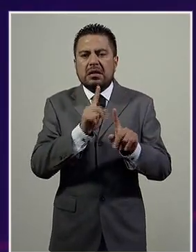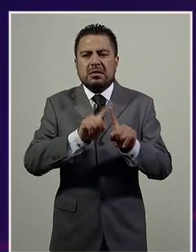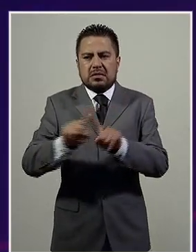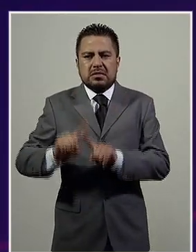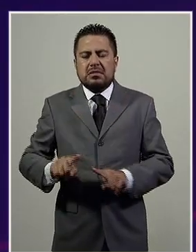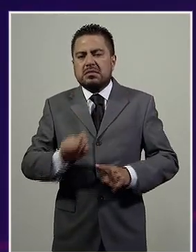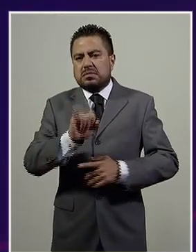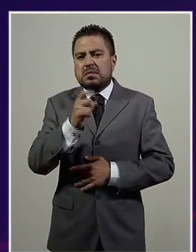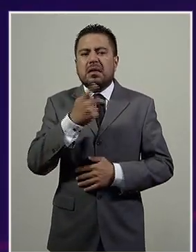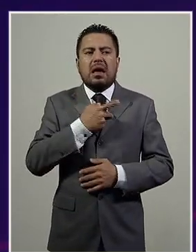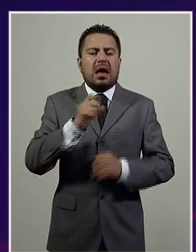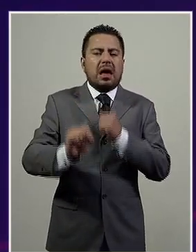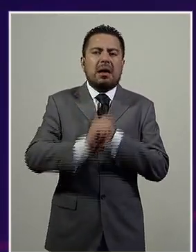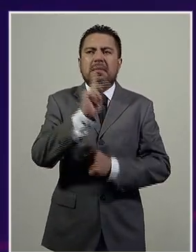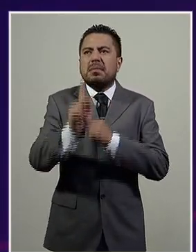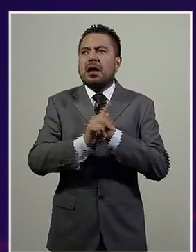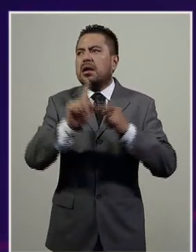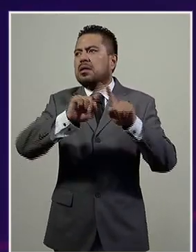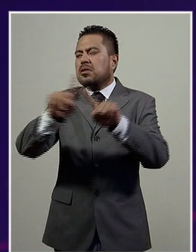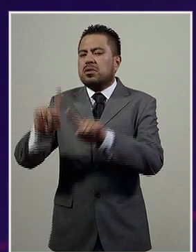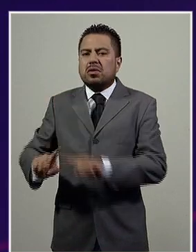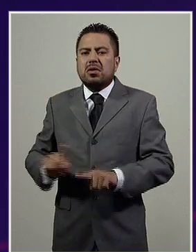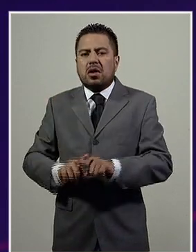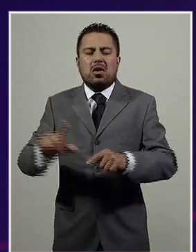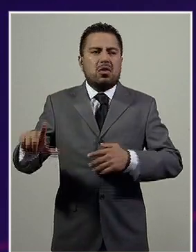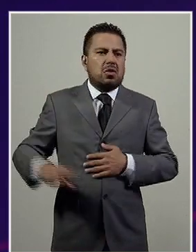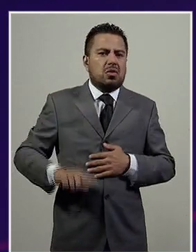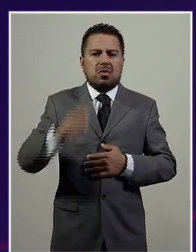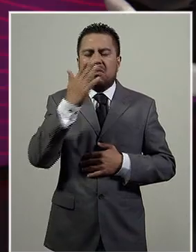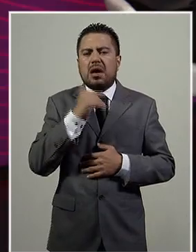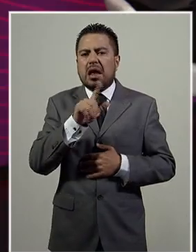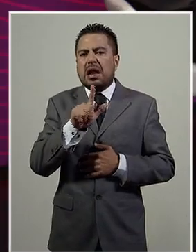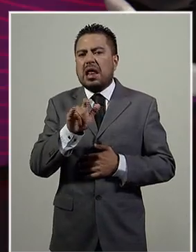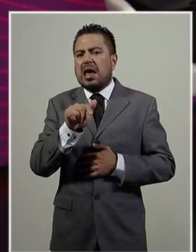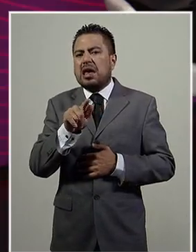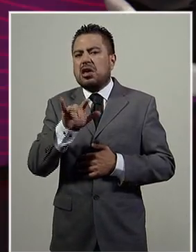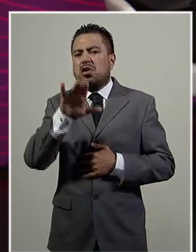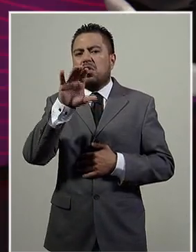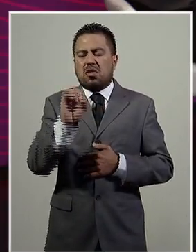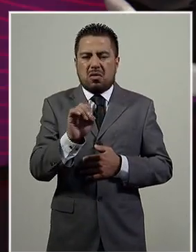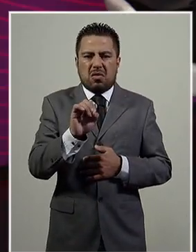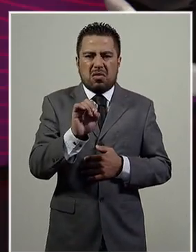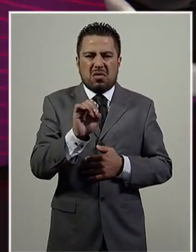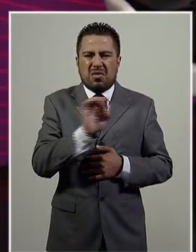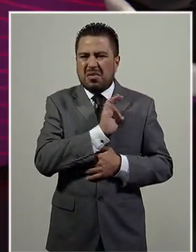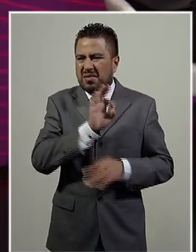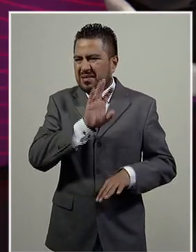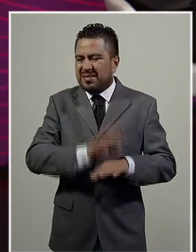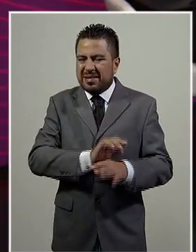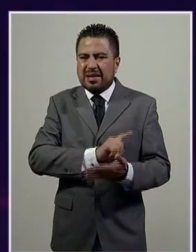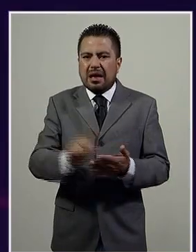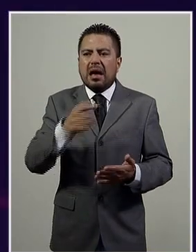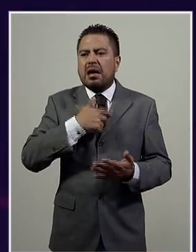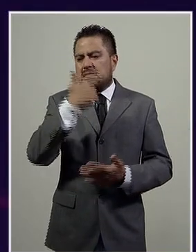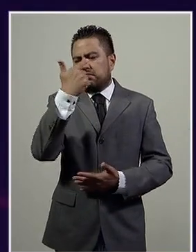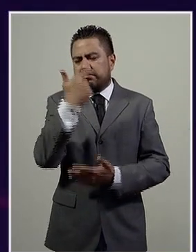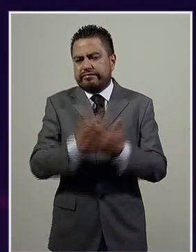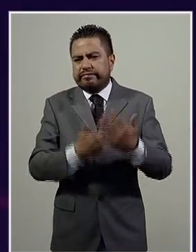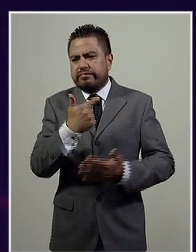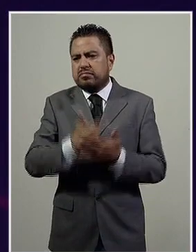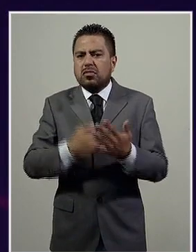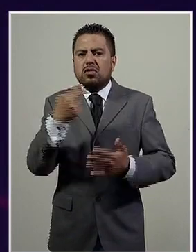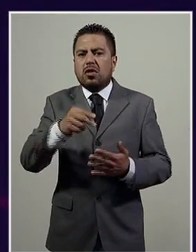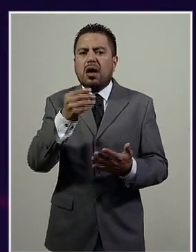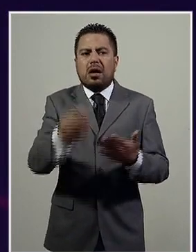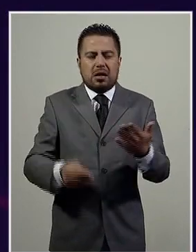diversidad. Exacto. Hay países cuyo gobierno no es laico, que hay listas de nombres autorizados, por